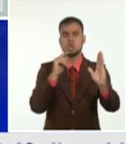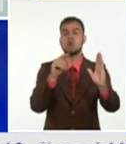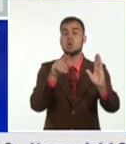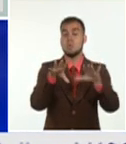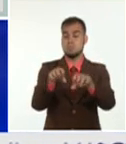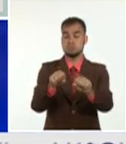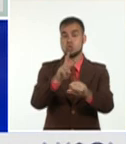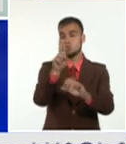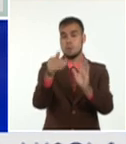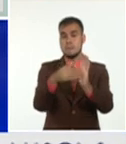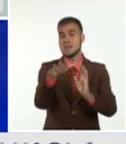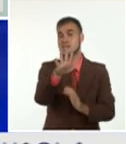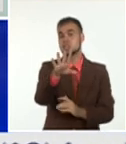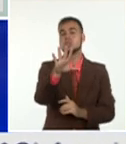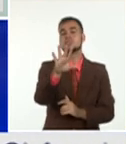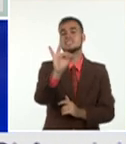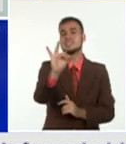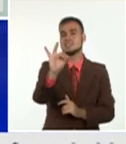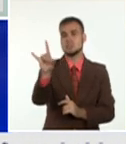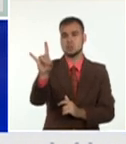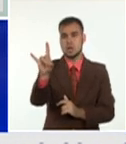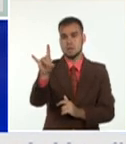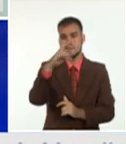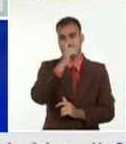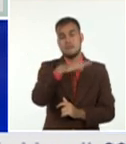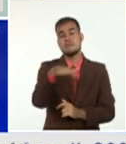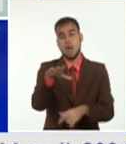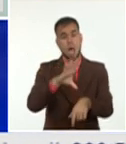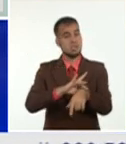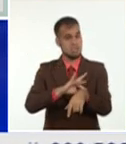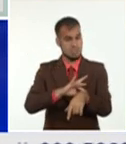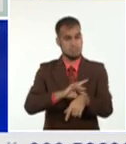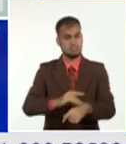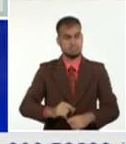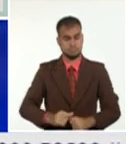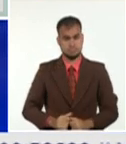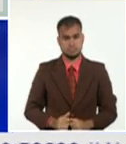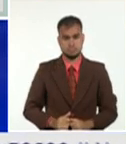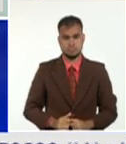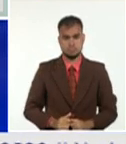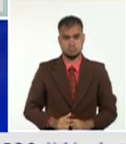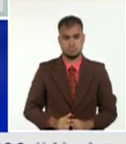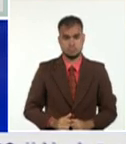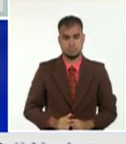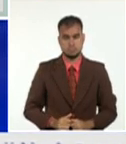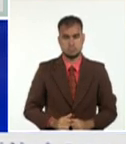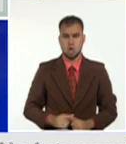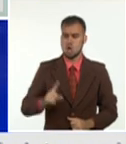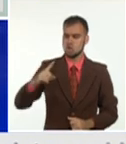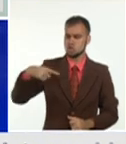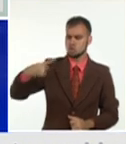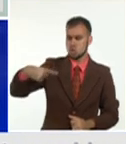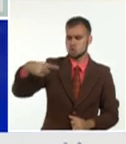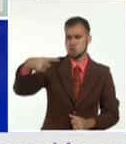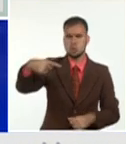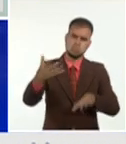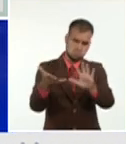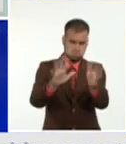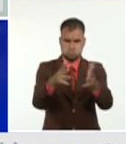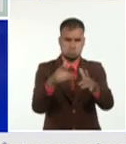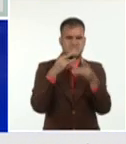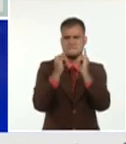2.579 pacientes en edades pediátricas. Estamos hablando de 172 como promedio